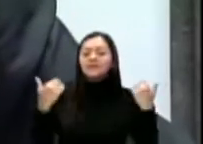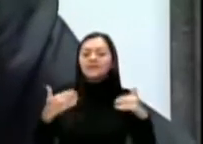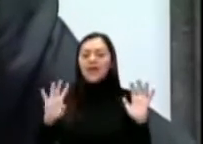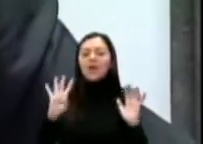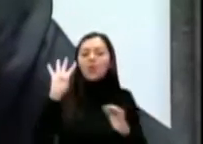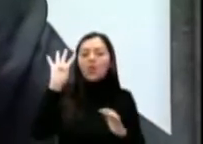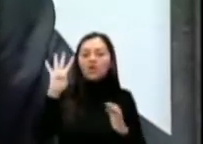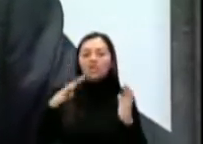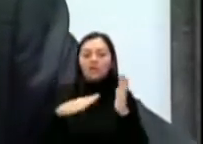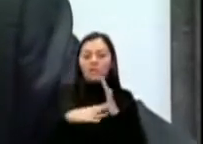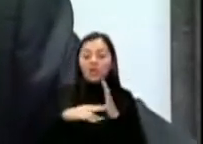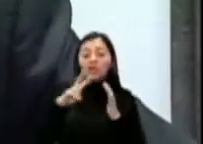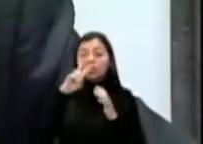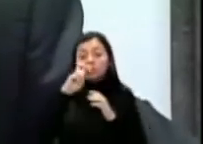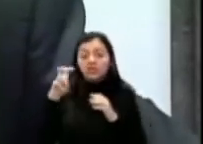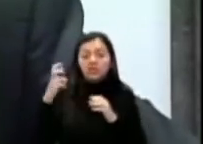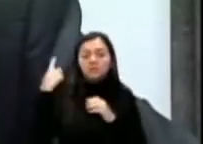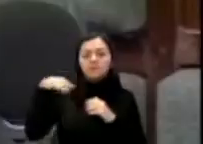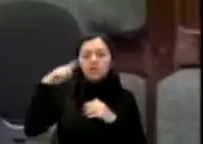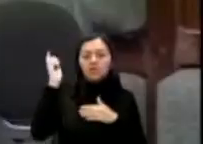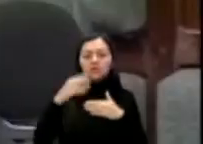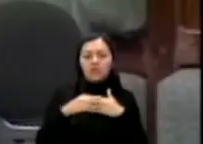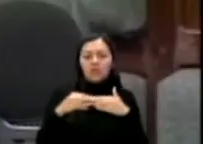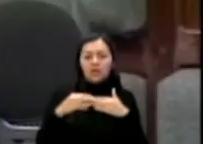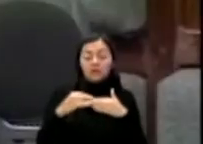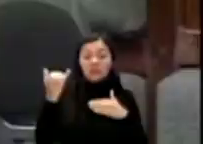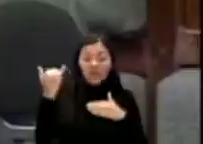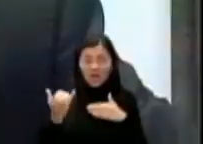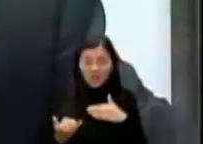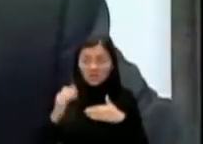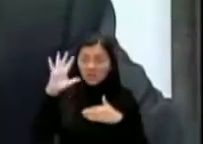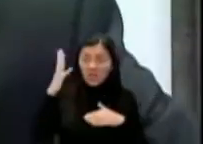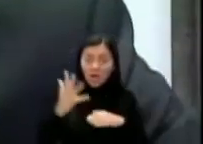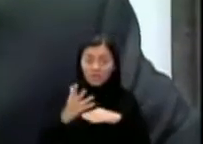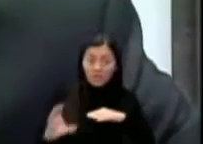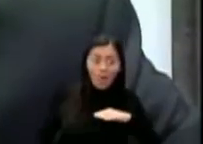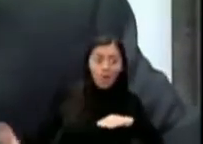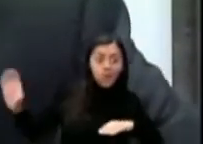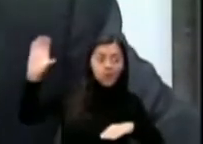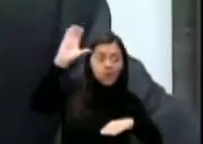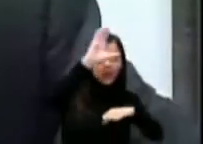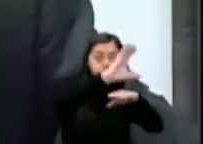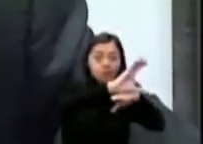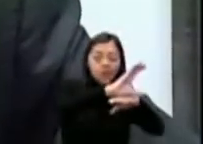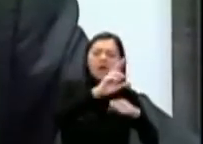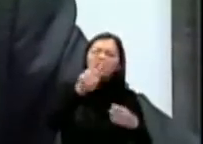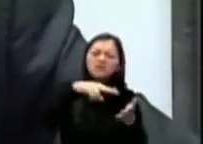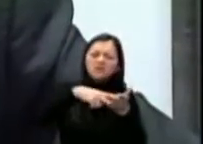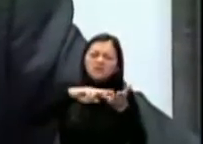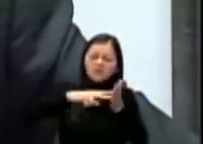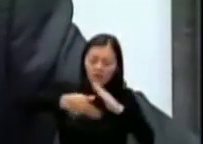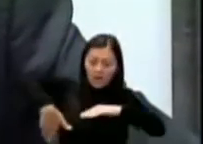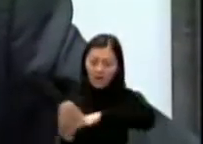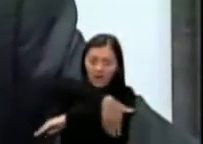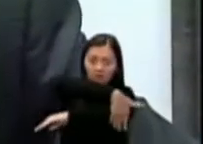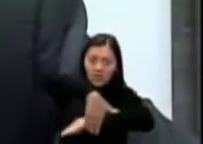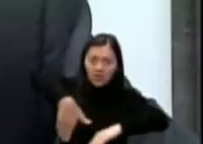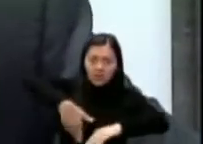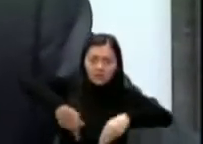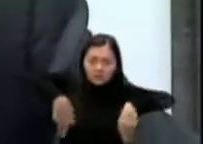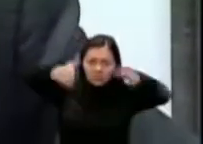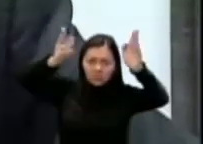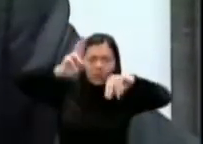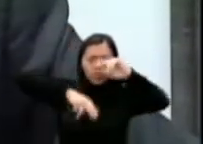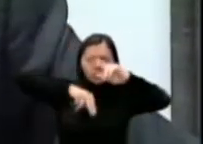4.200 millones de dólares patrice casi cinco veces más usted cree que las carreteras salen del aire que los